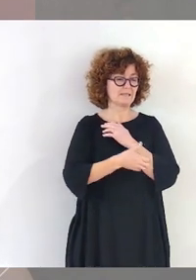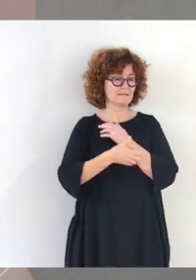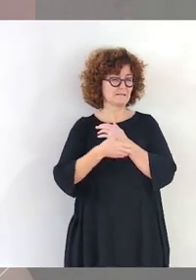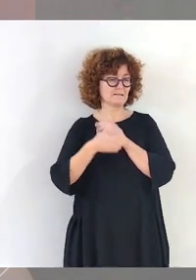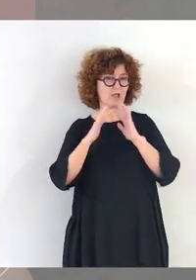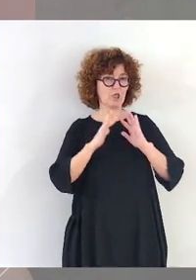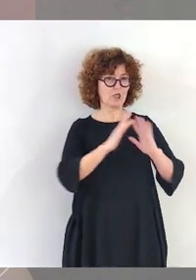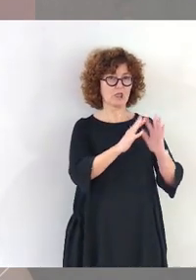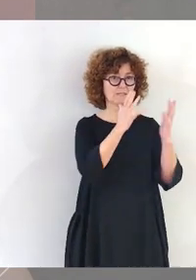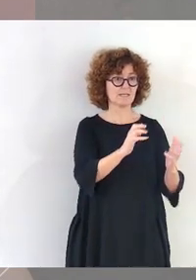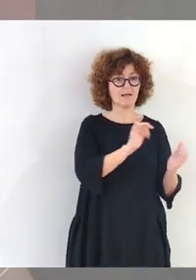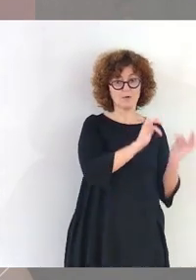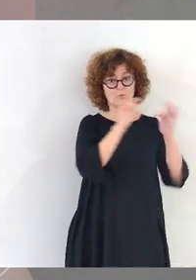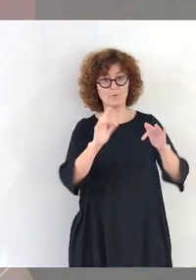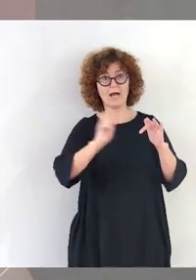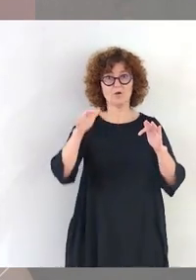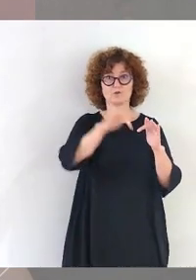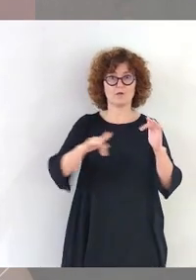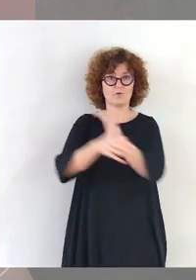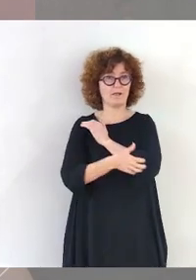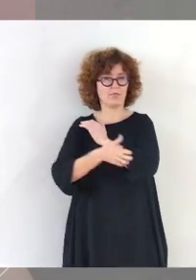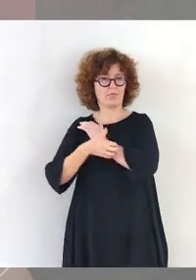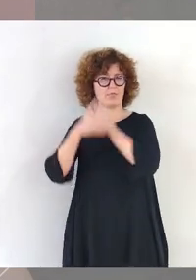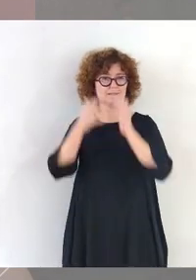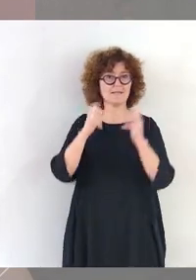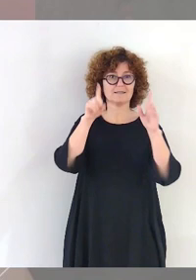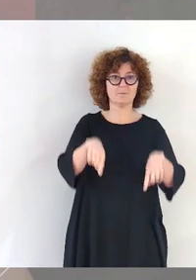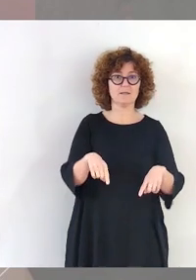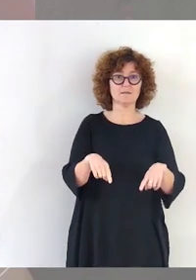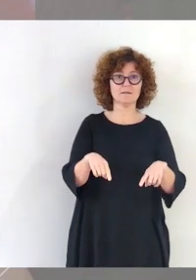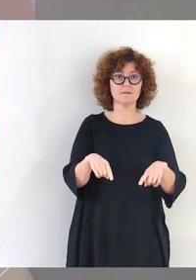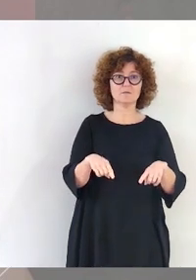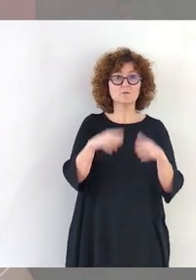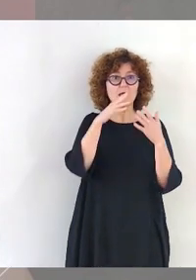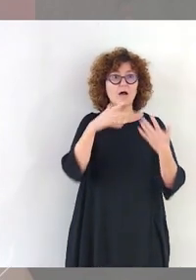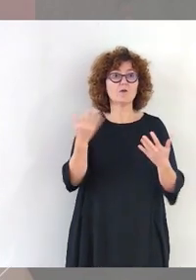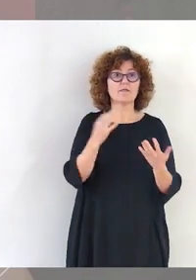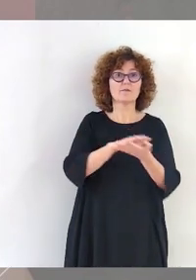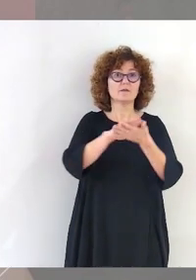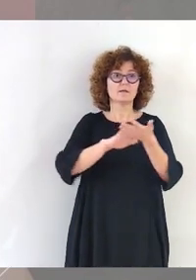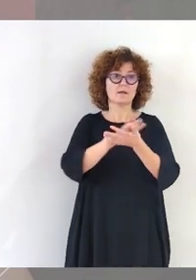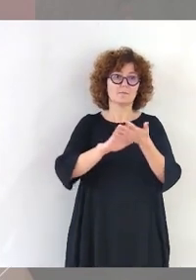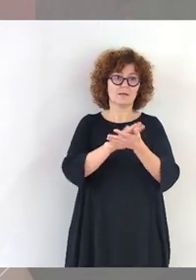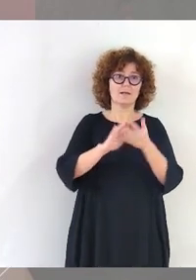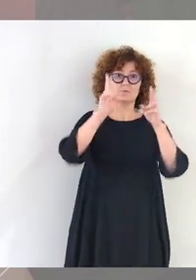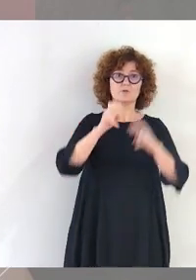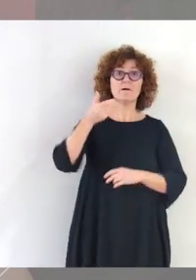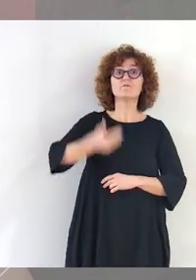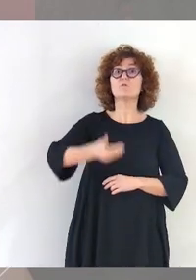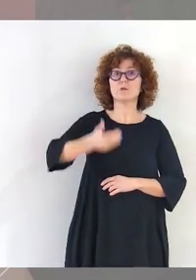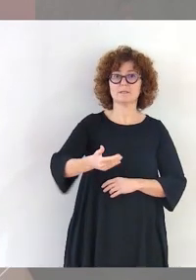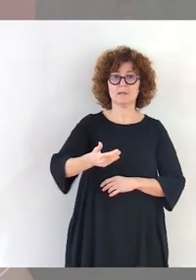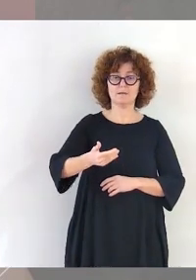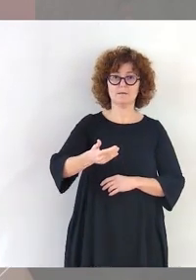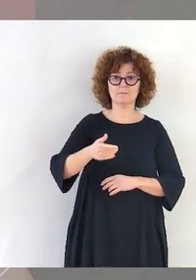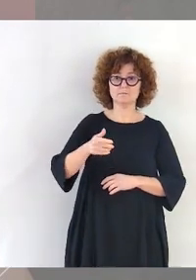a otra zona miser má seca y creo que de lo que tenemos que hablar o de los temas fundamentales es A dónde va